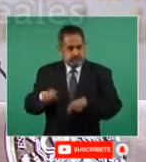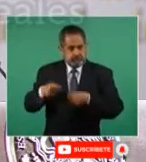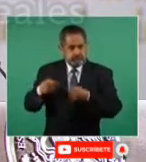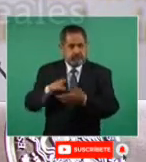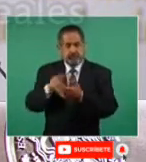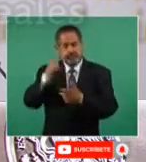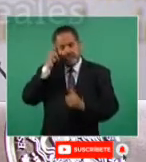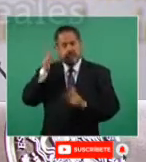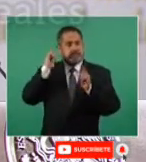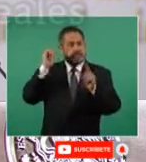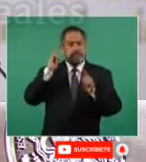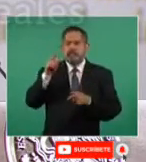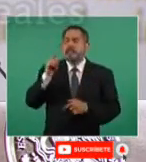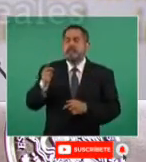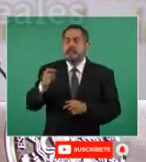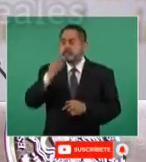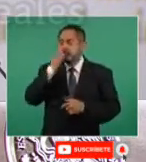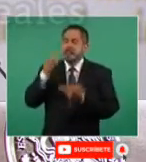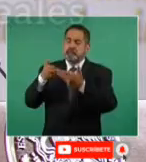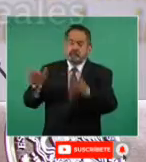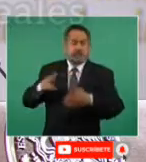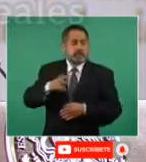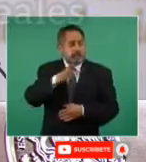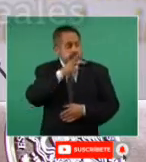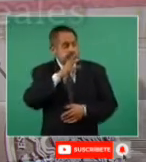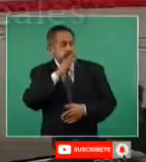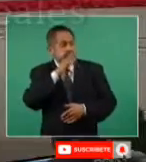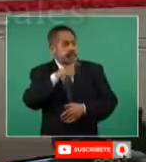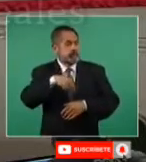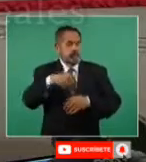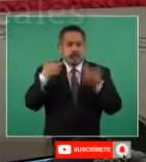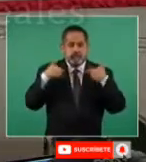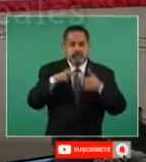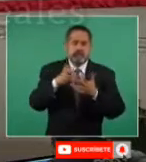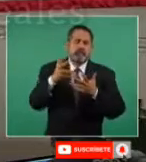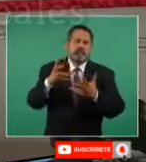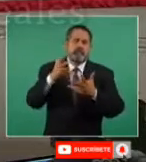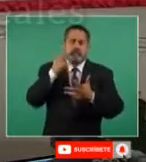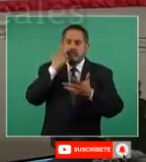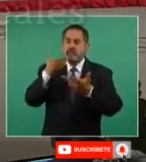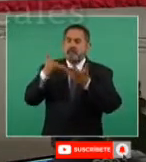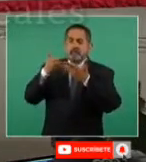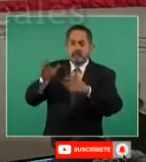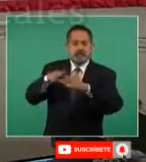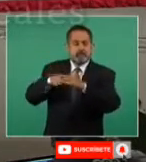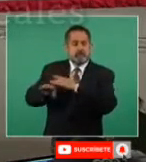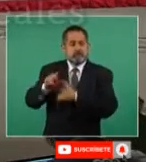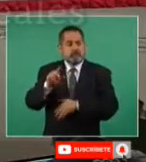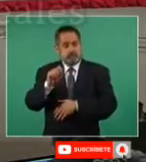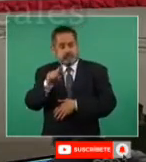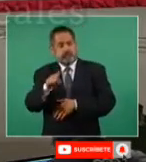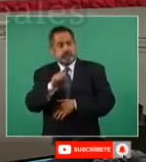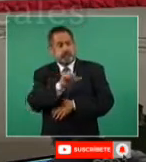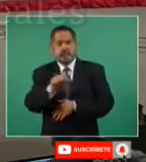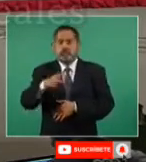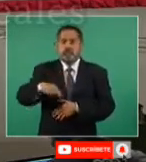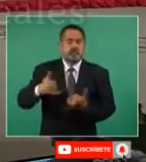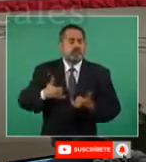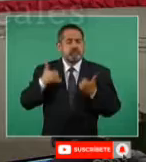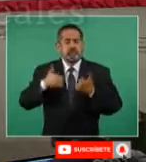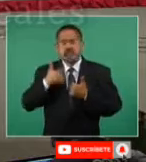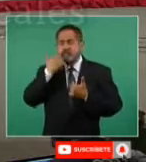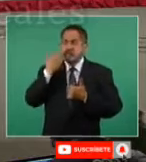tanto anhelamos, tanto padres de familia, maestros y sobre todo jóvenes y alumnos de ese regreso. Y